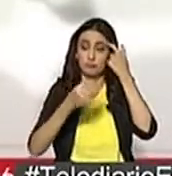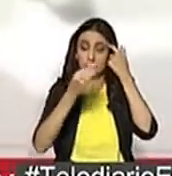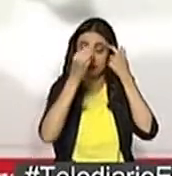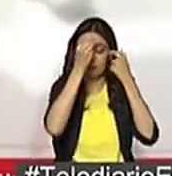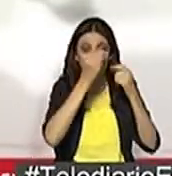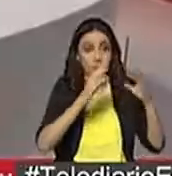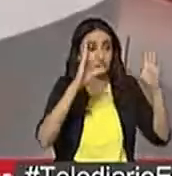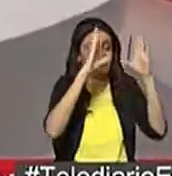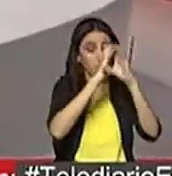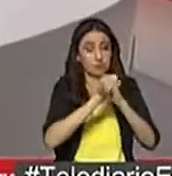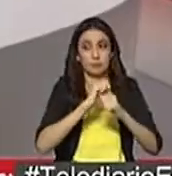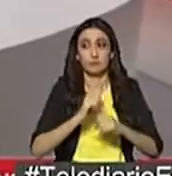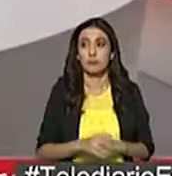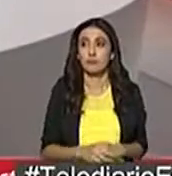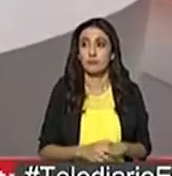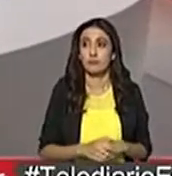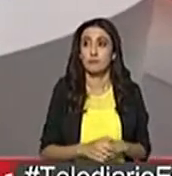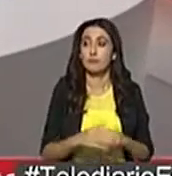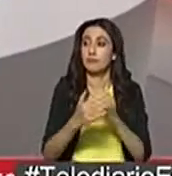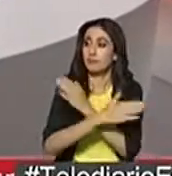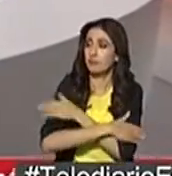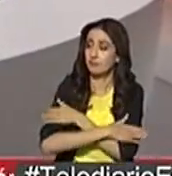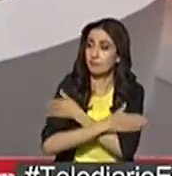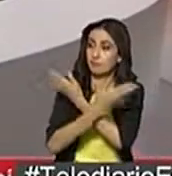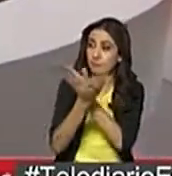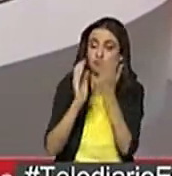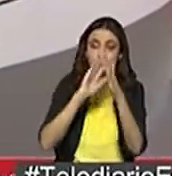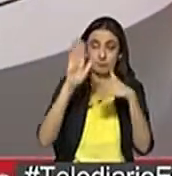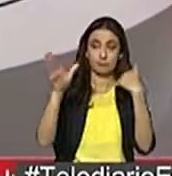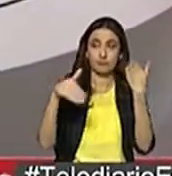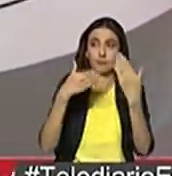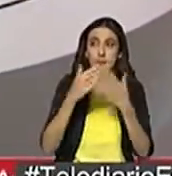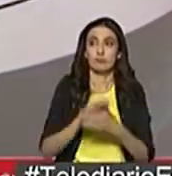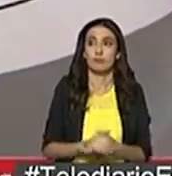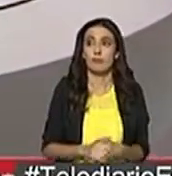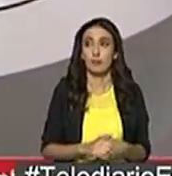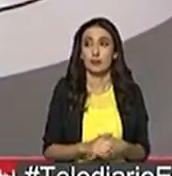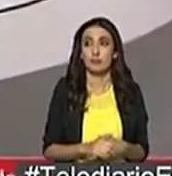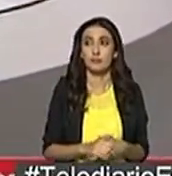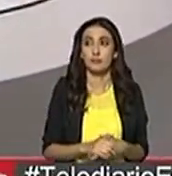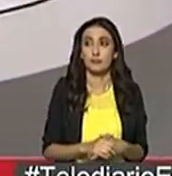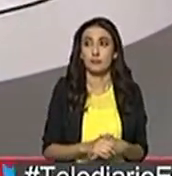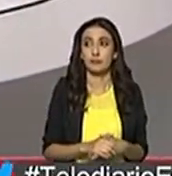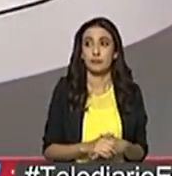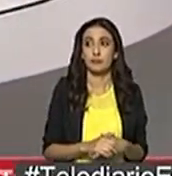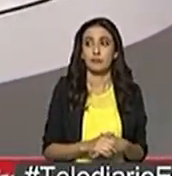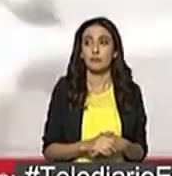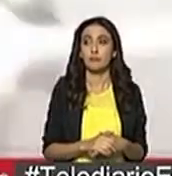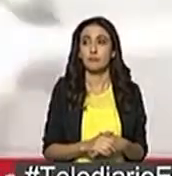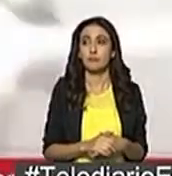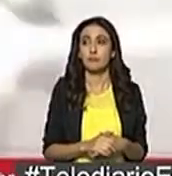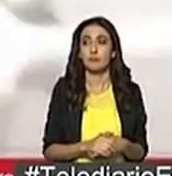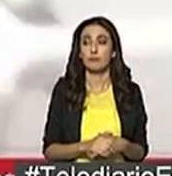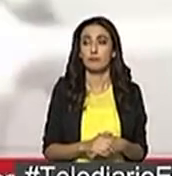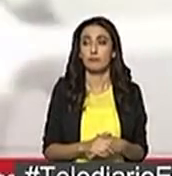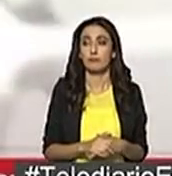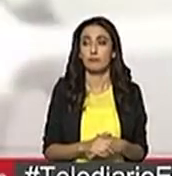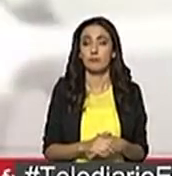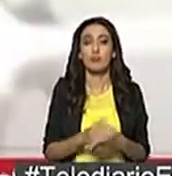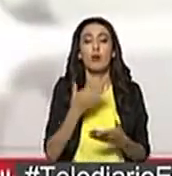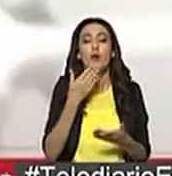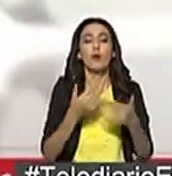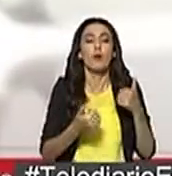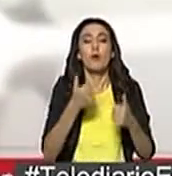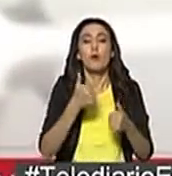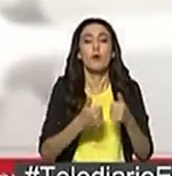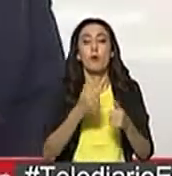noches. Gracias por estar aquí en Telediario. Saludos, Fabricio. Saludos a todos los queridos televidentes. Un abrazo. Muchas gracias. Bueno, ¿qué consecuencias trae el archivo de este